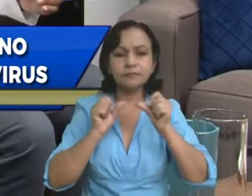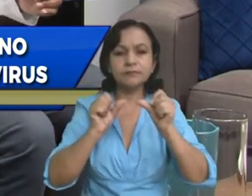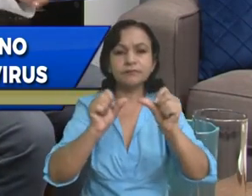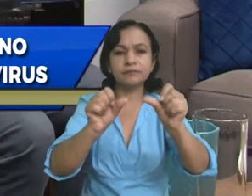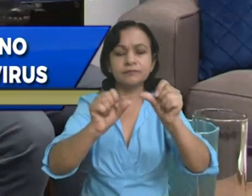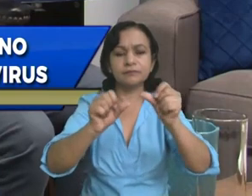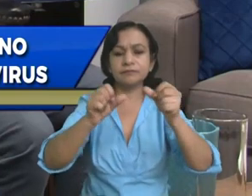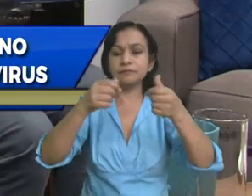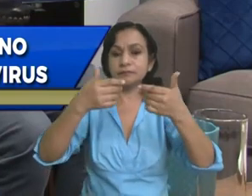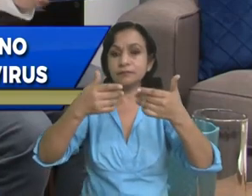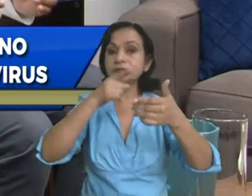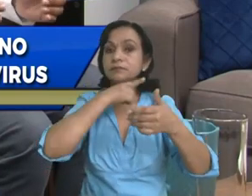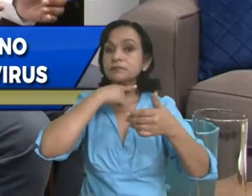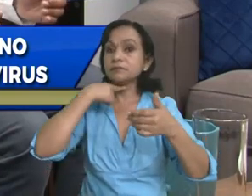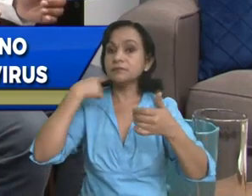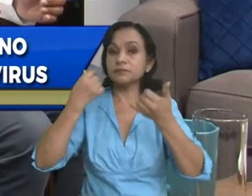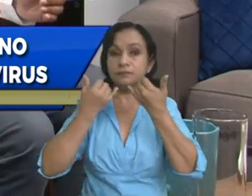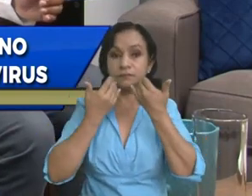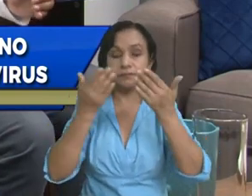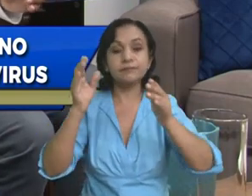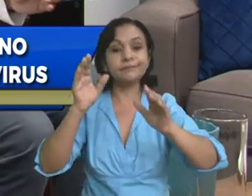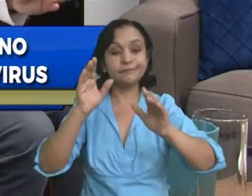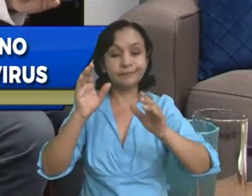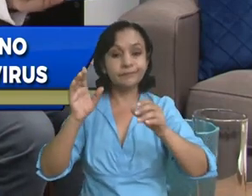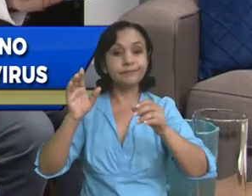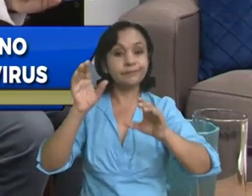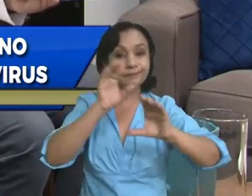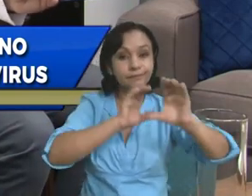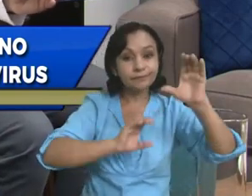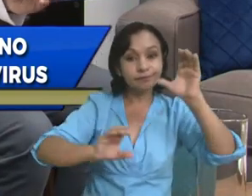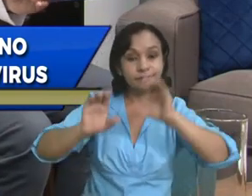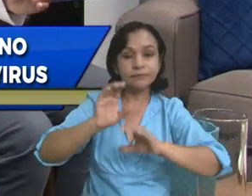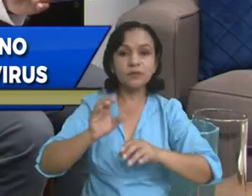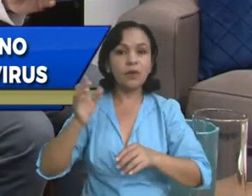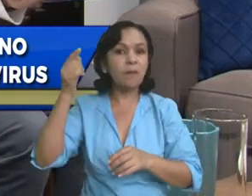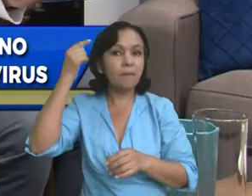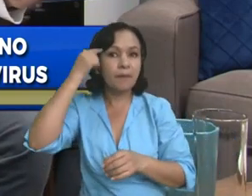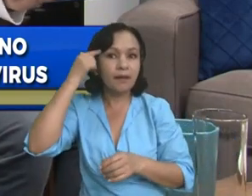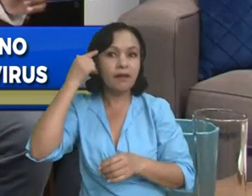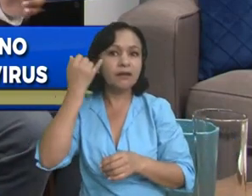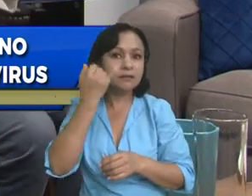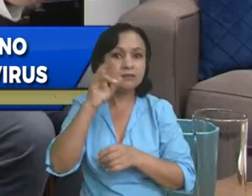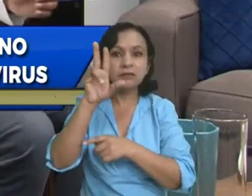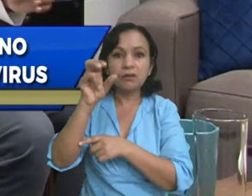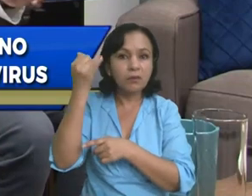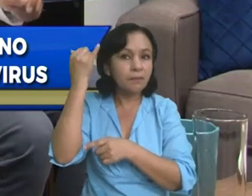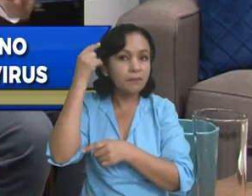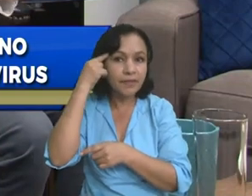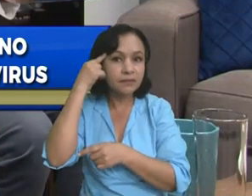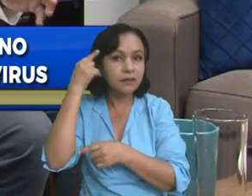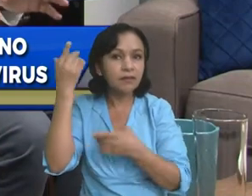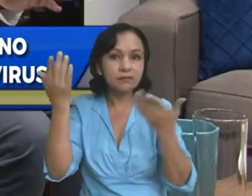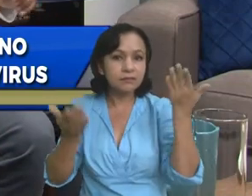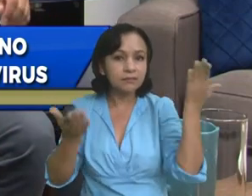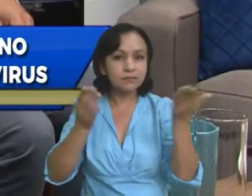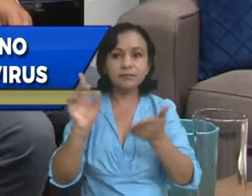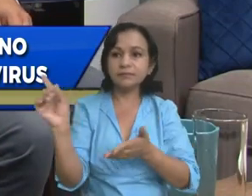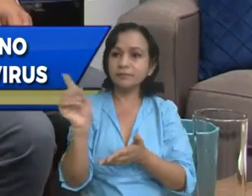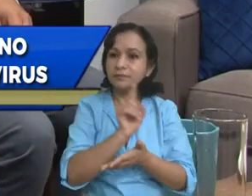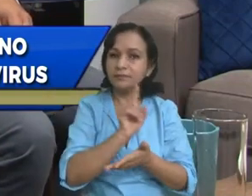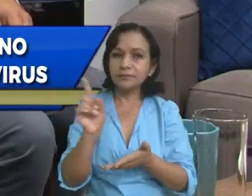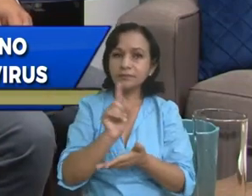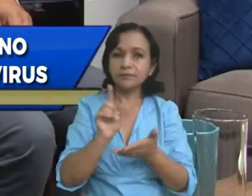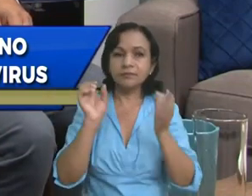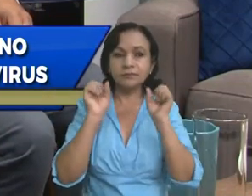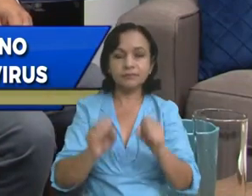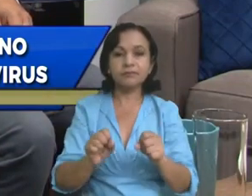lo oficial, sobre la base científica, y no especular mucho más allá de lo que realmente hemos podido constatar.